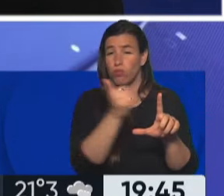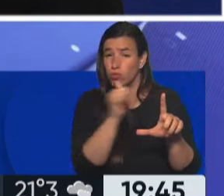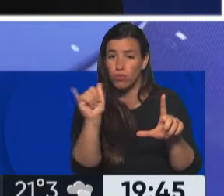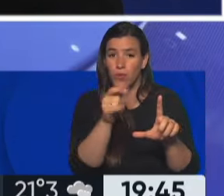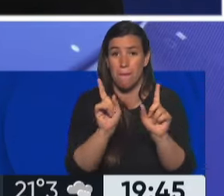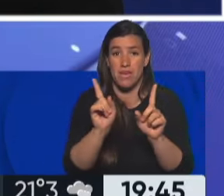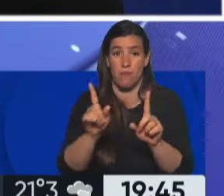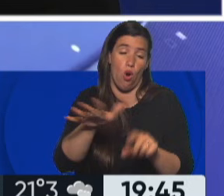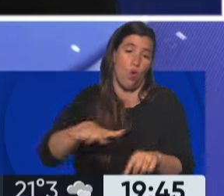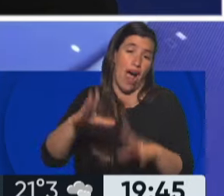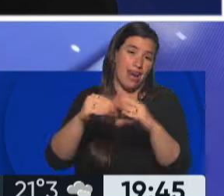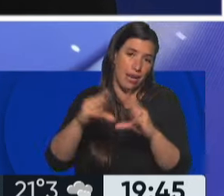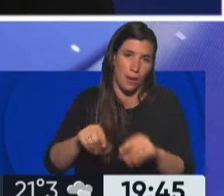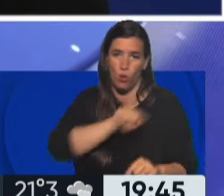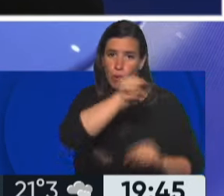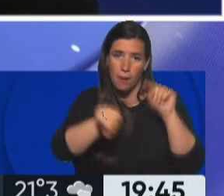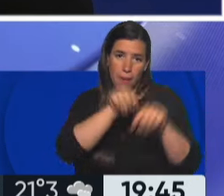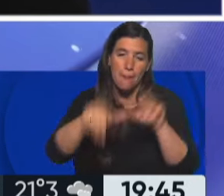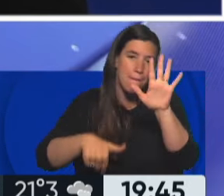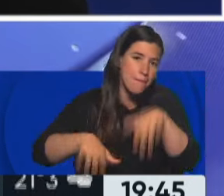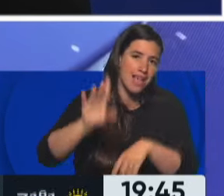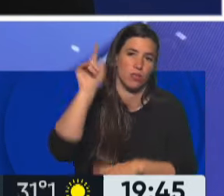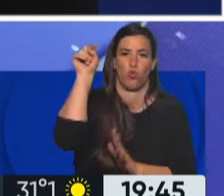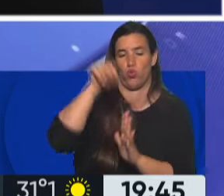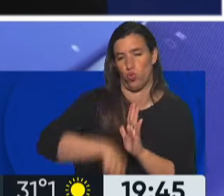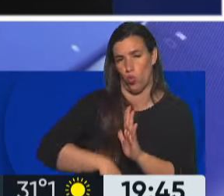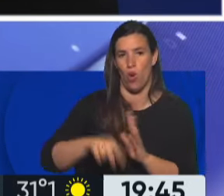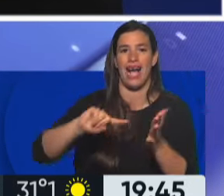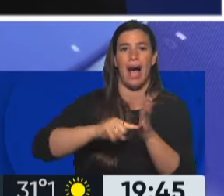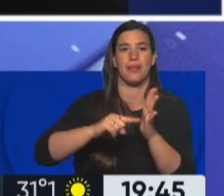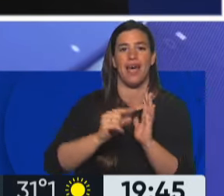Líbano, donde está siendo atacado sobre todo en el sur de la capital de Beirut.